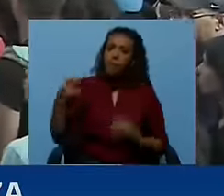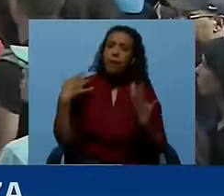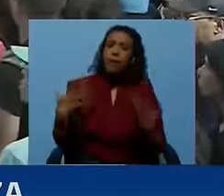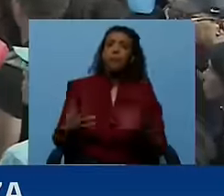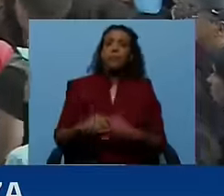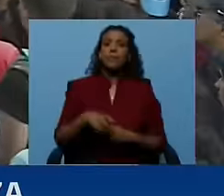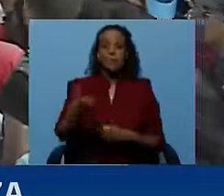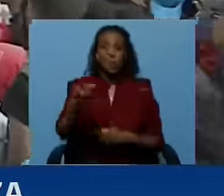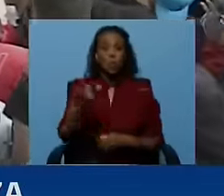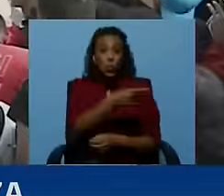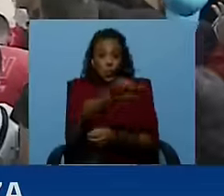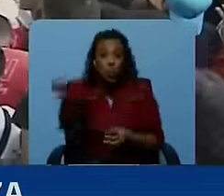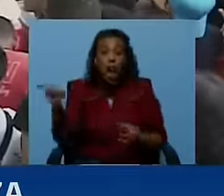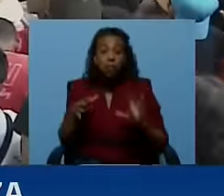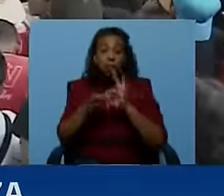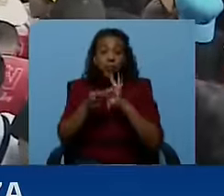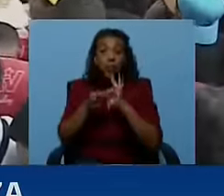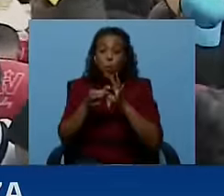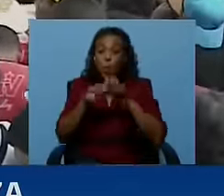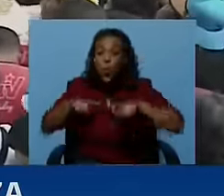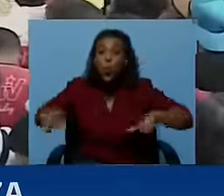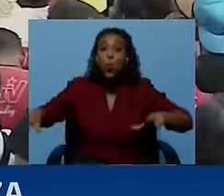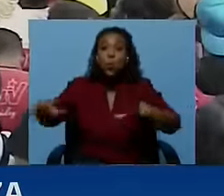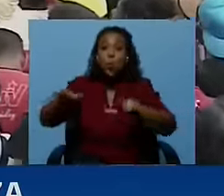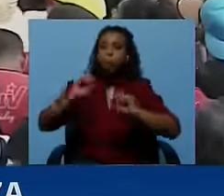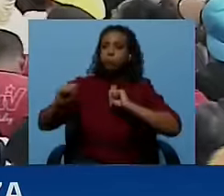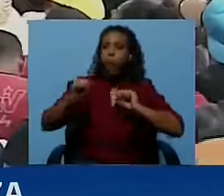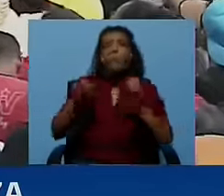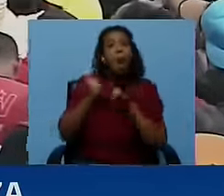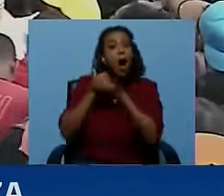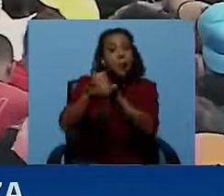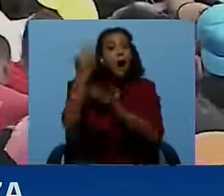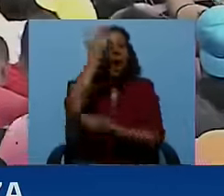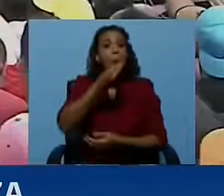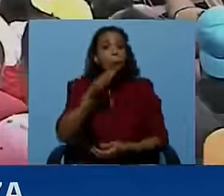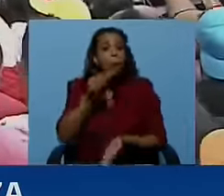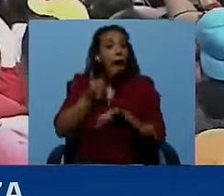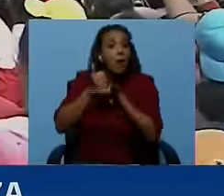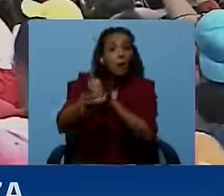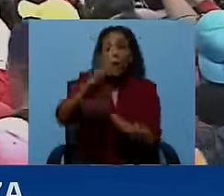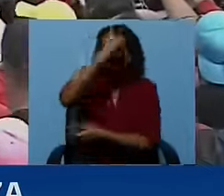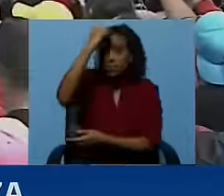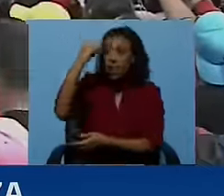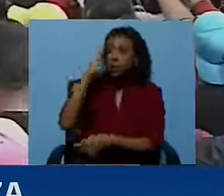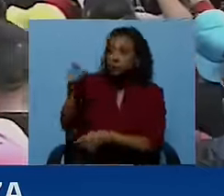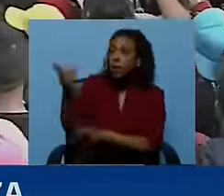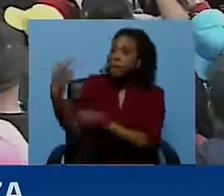Y tenemos que tener un centro de mando, Diosdado. Vamos a ayudar a los muchachos. Héctor,